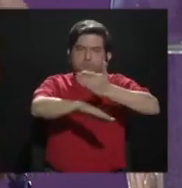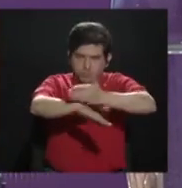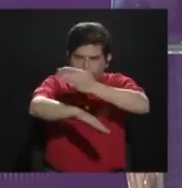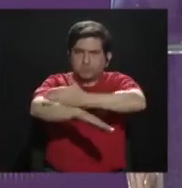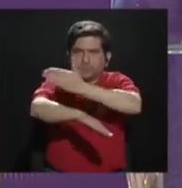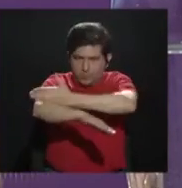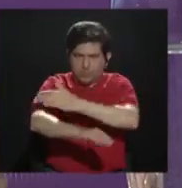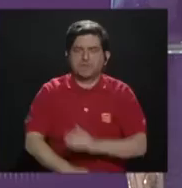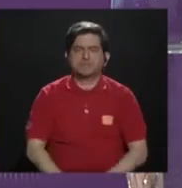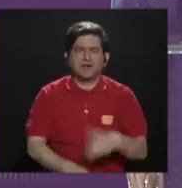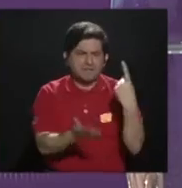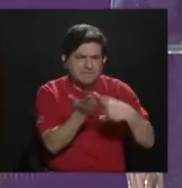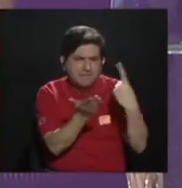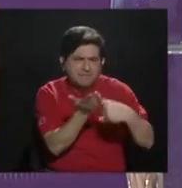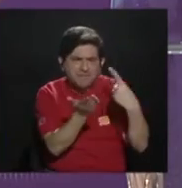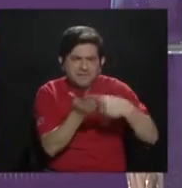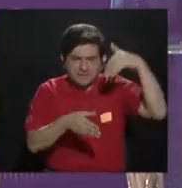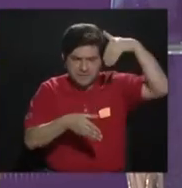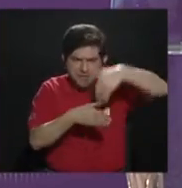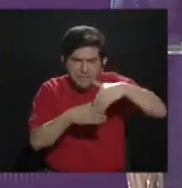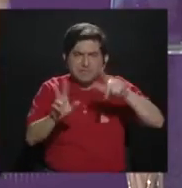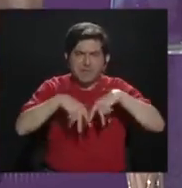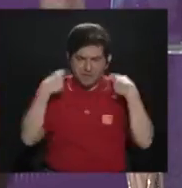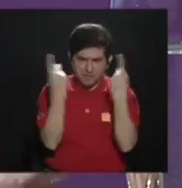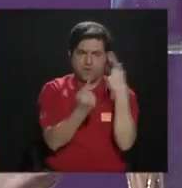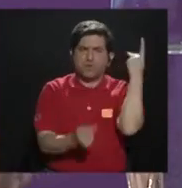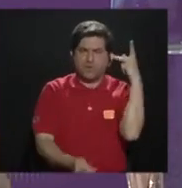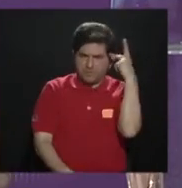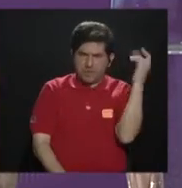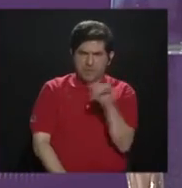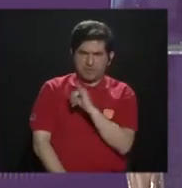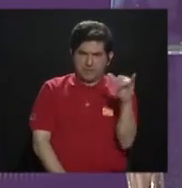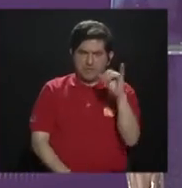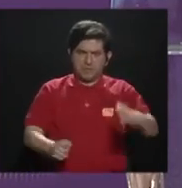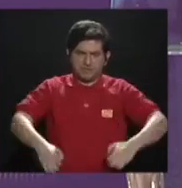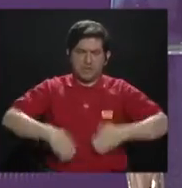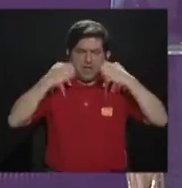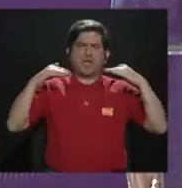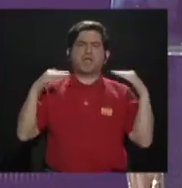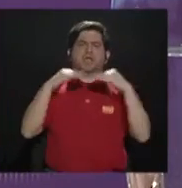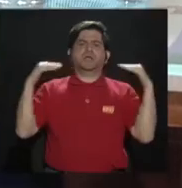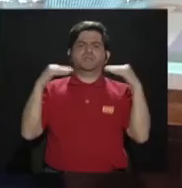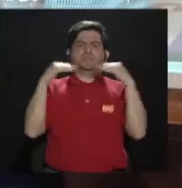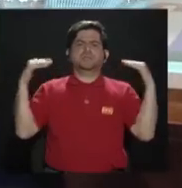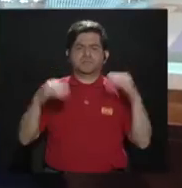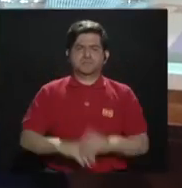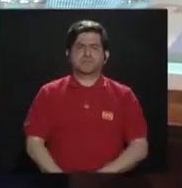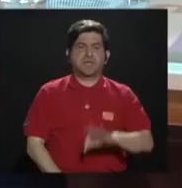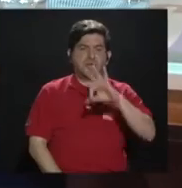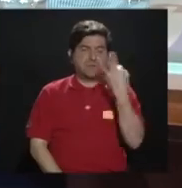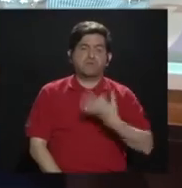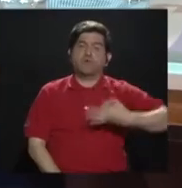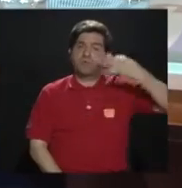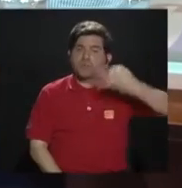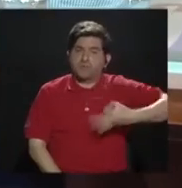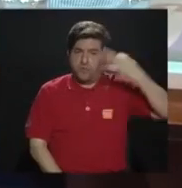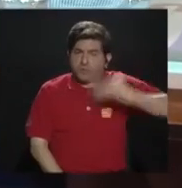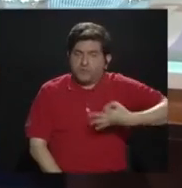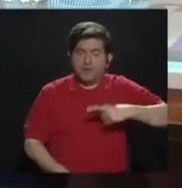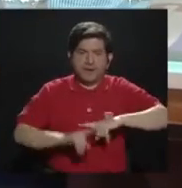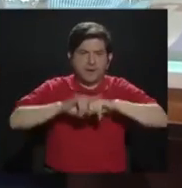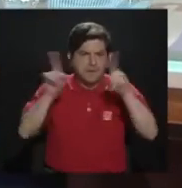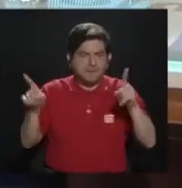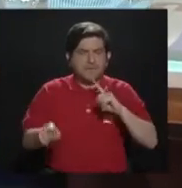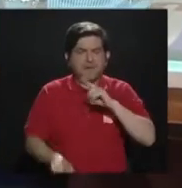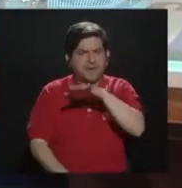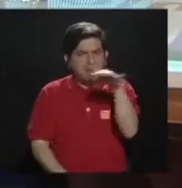nos damos las discusiones hacia adentro de nuestros partidos políticos también, donde existe la paridad de manera formal, pero todavía en